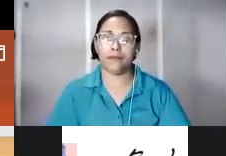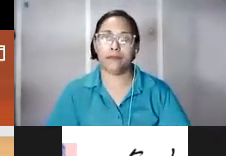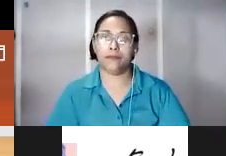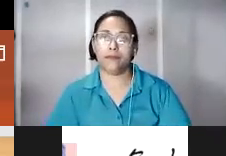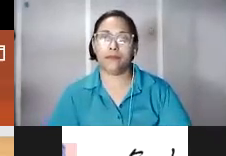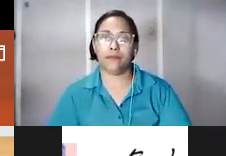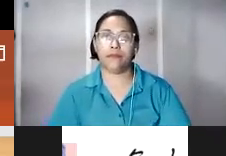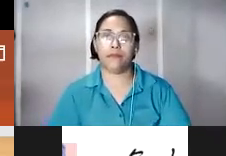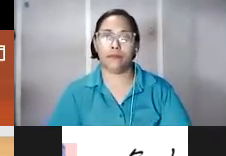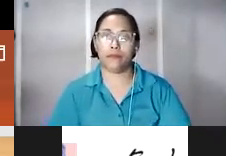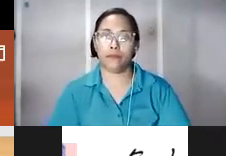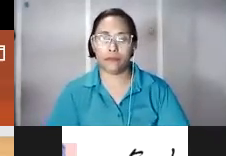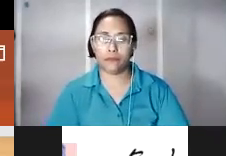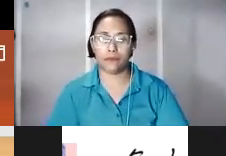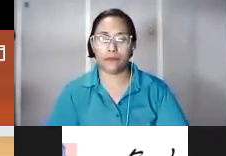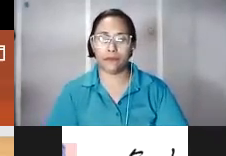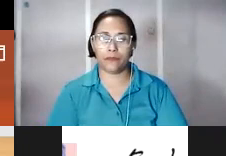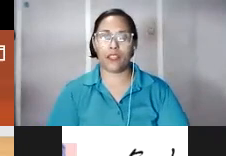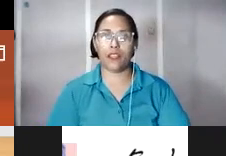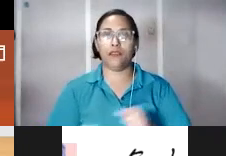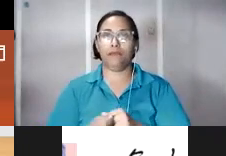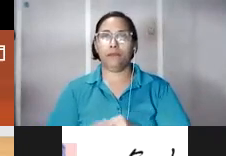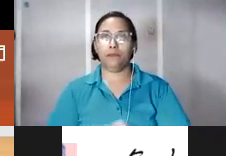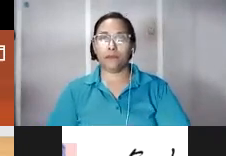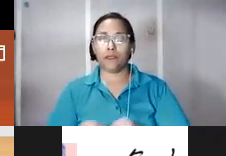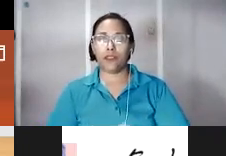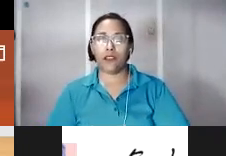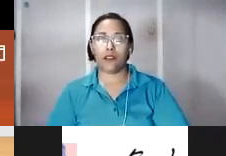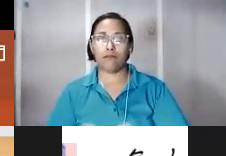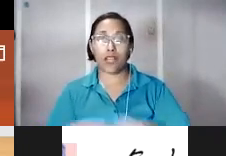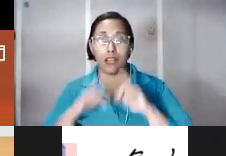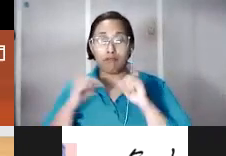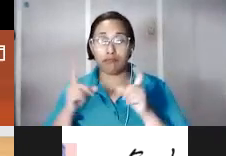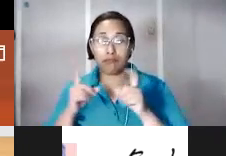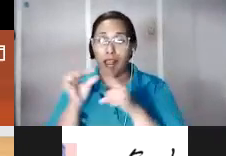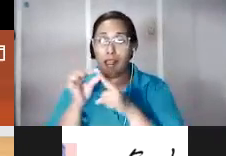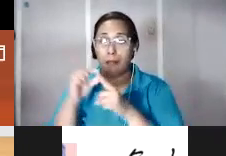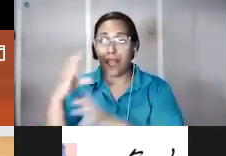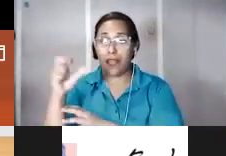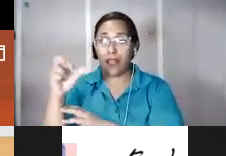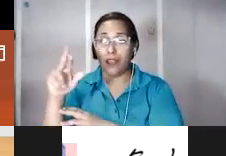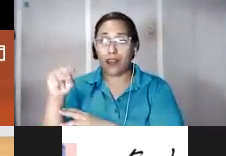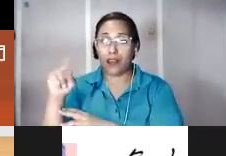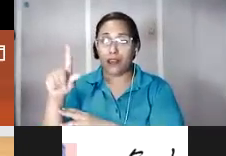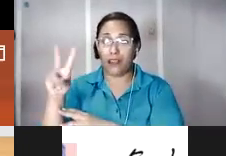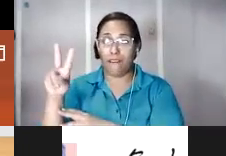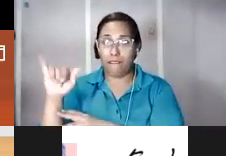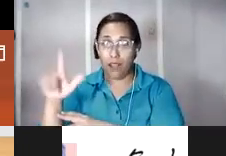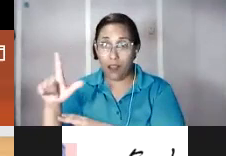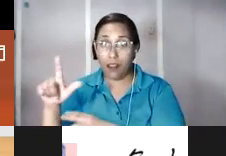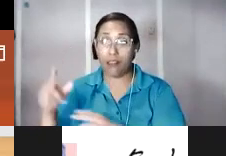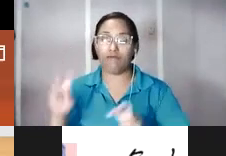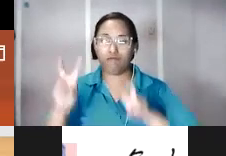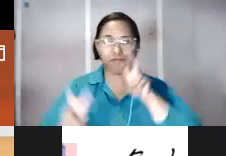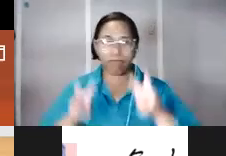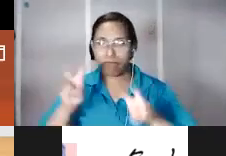Al mencionar la palabra carnaval, varias imágenes icónicas